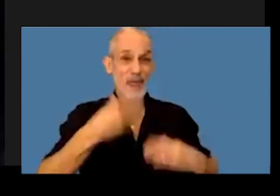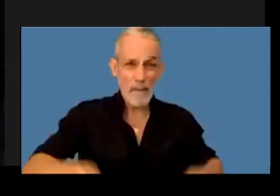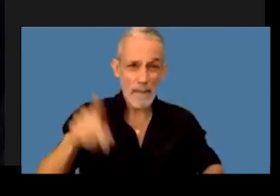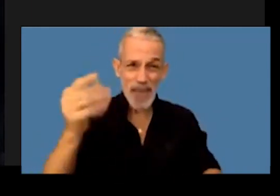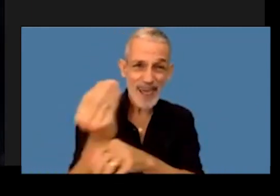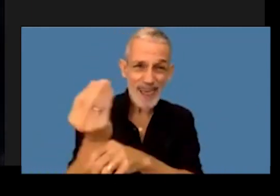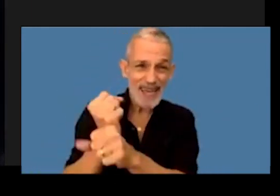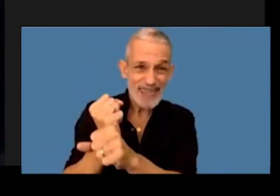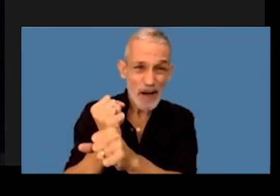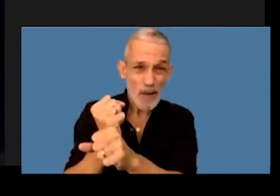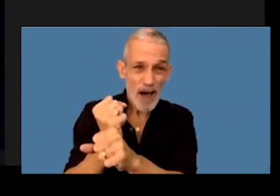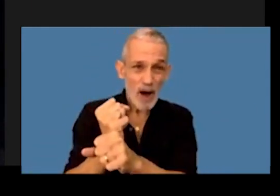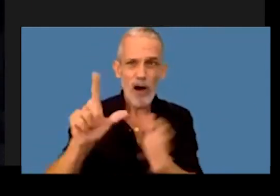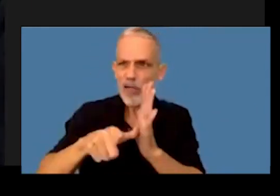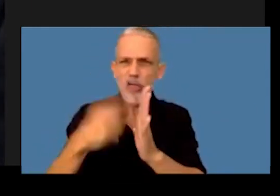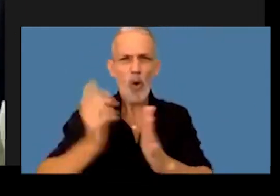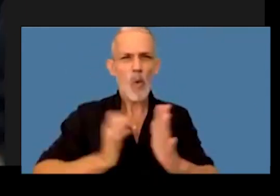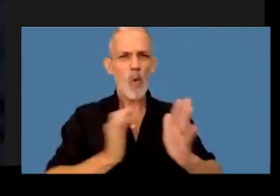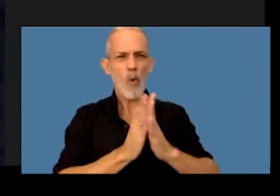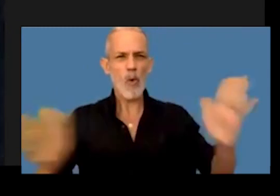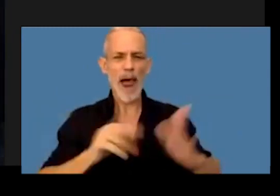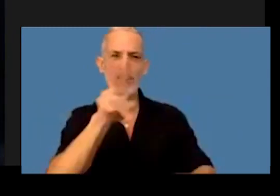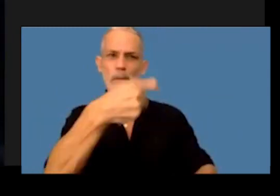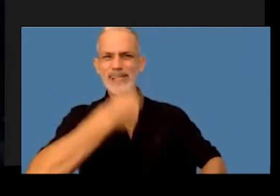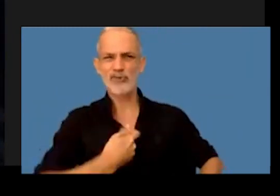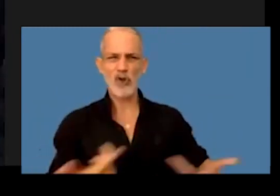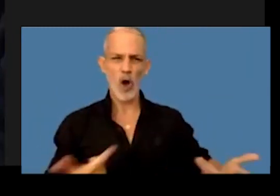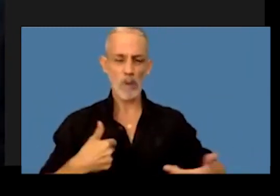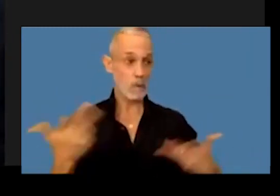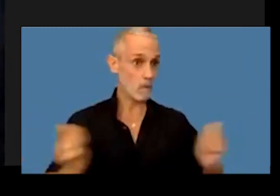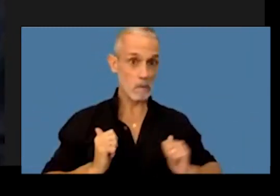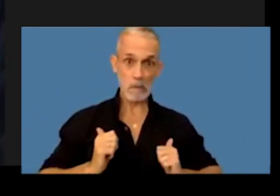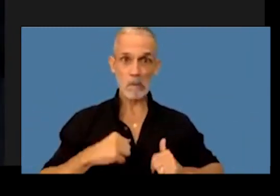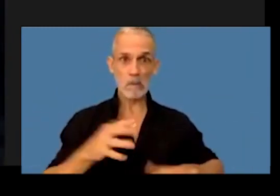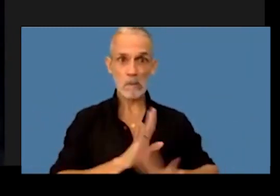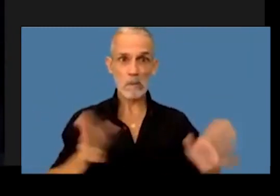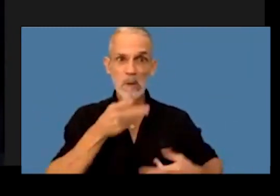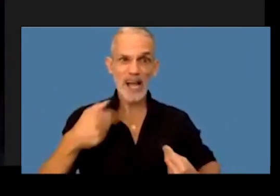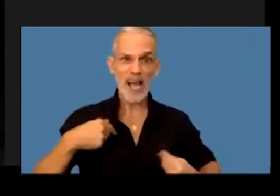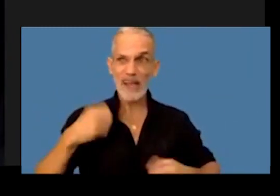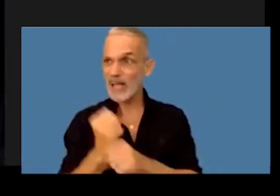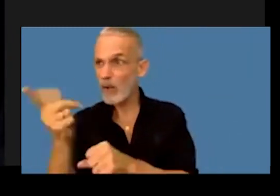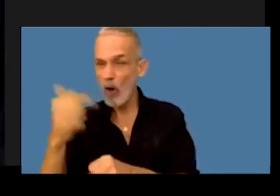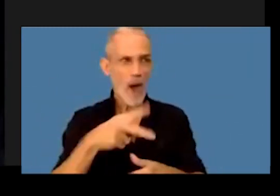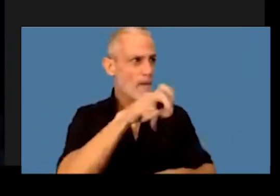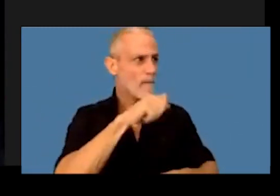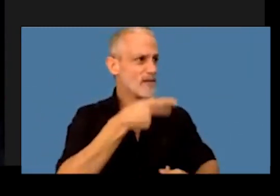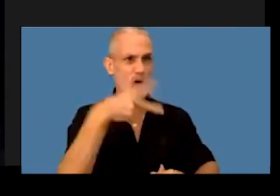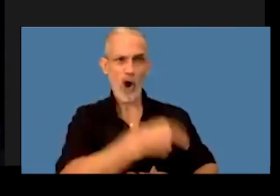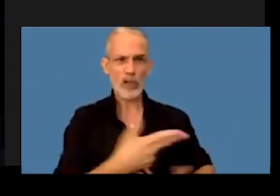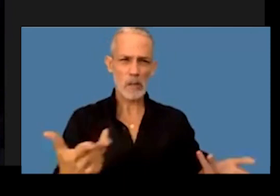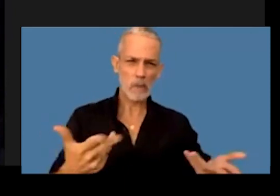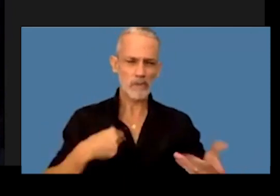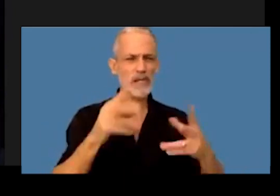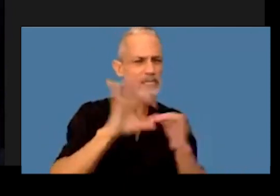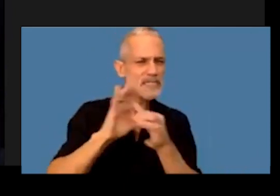laboral tardaban un año en reactivar la pensión, porque quedaban durante todo ese tiempo a la deriva. Entonces se instrumentaron todos los mecanismos para que